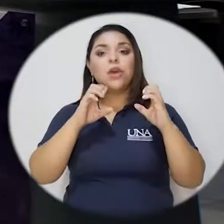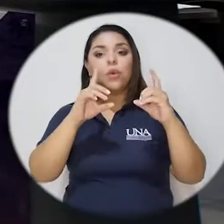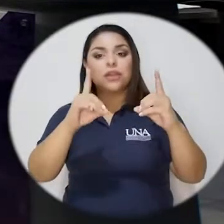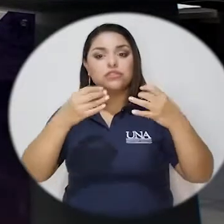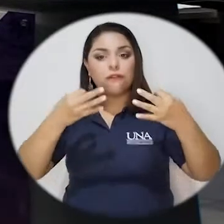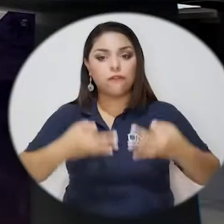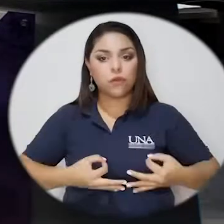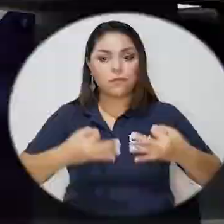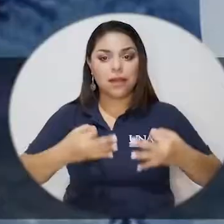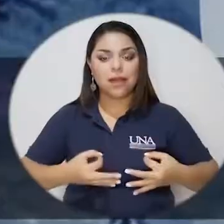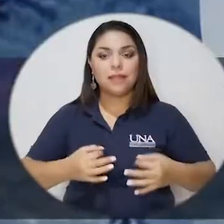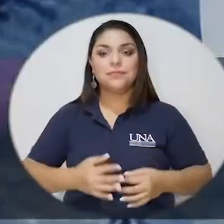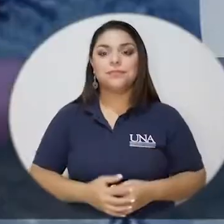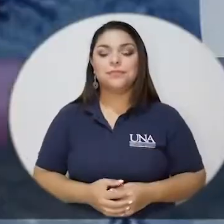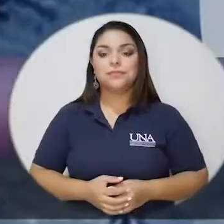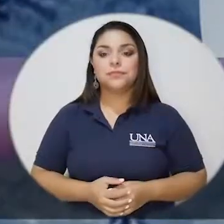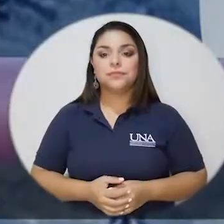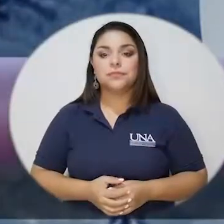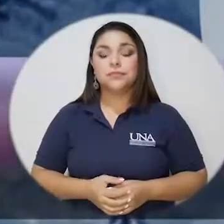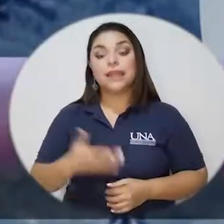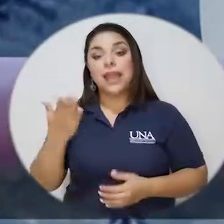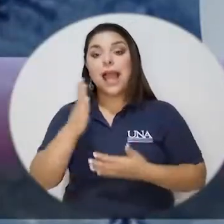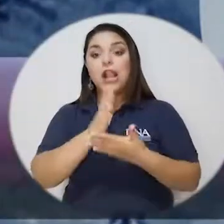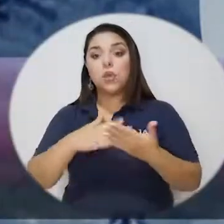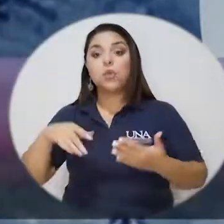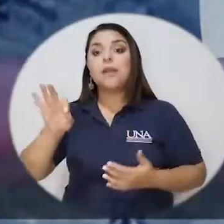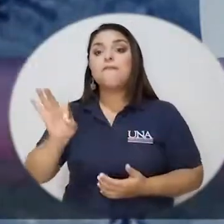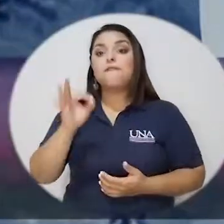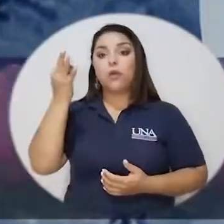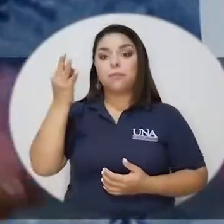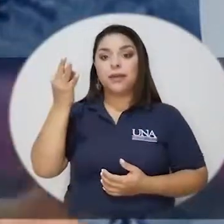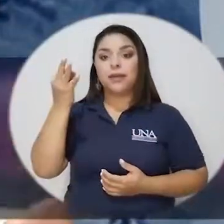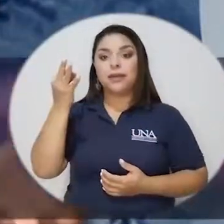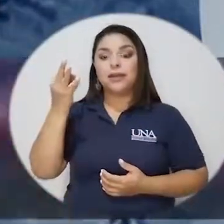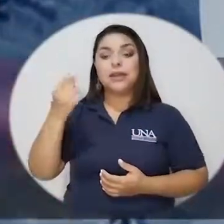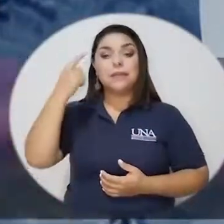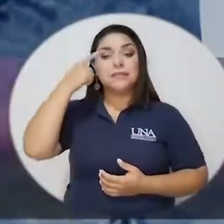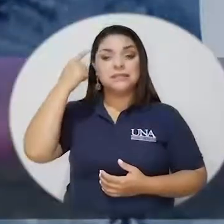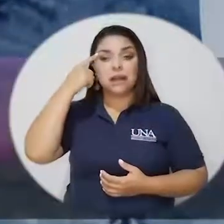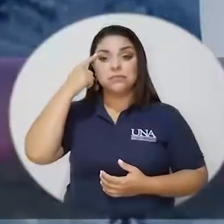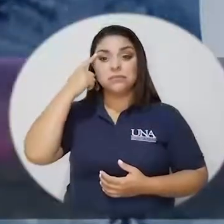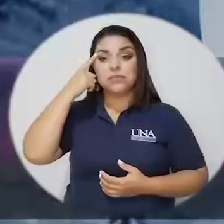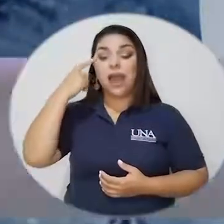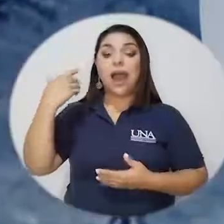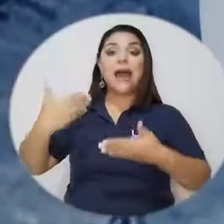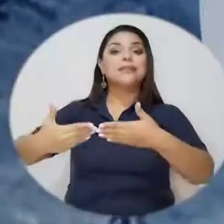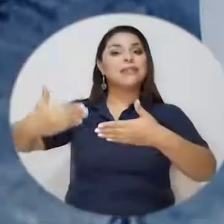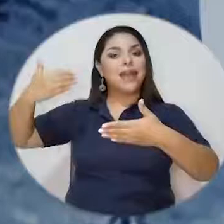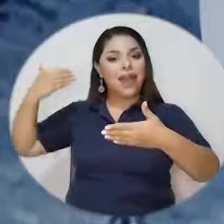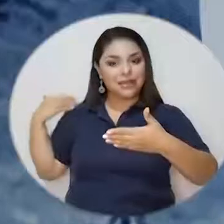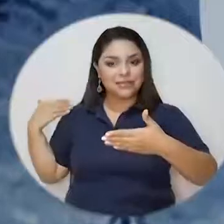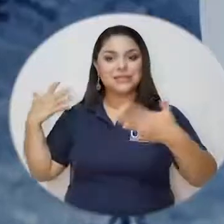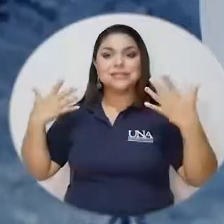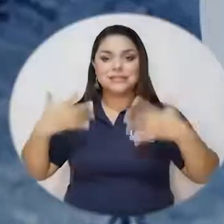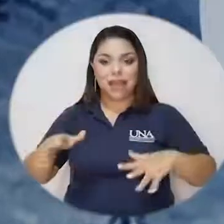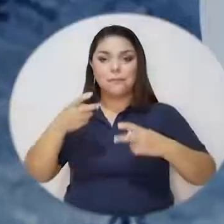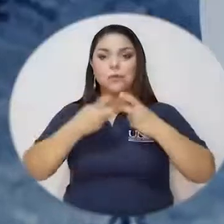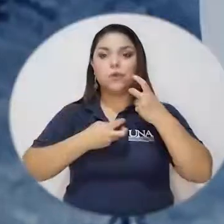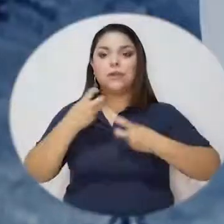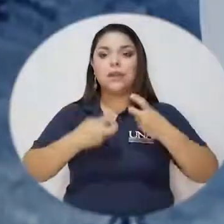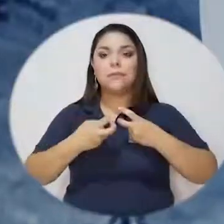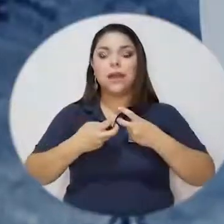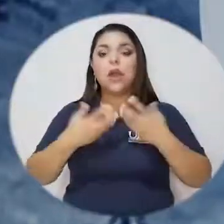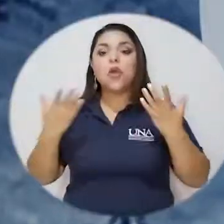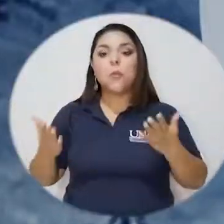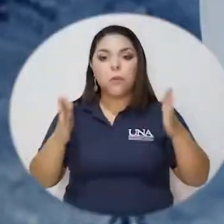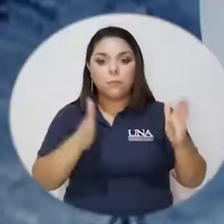de educación formal, que de alguna forma, o sea, si no tomamos en cuenta que eso lo traíamos de antes, no podemos planificar